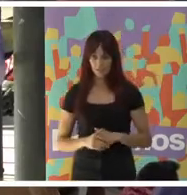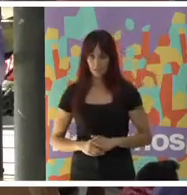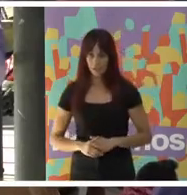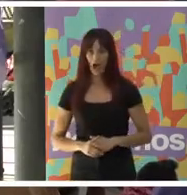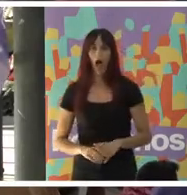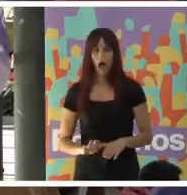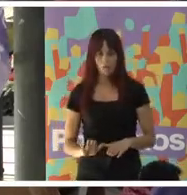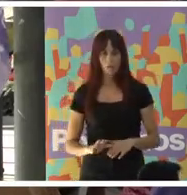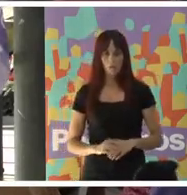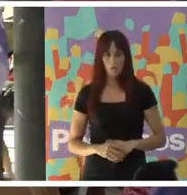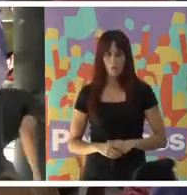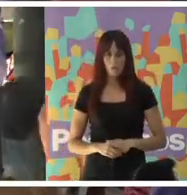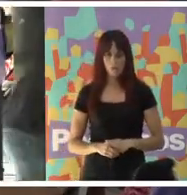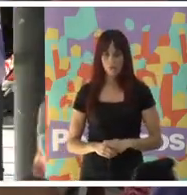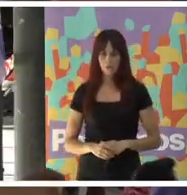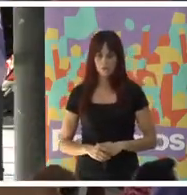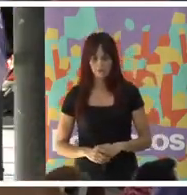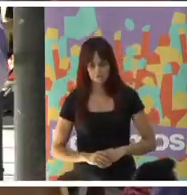Gracias, Elvira.